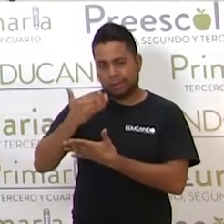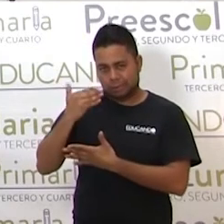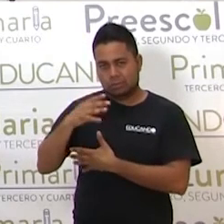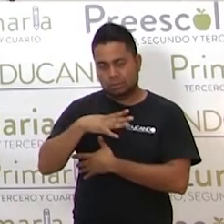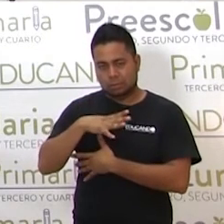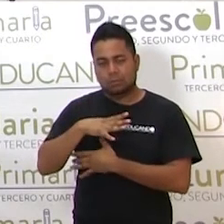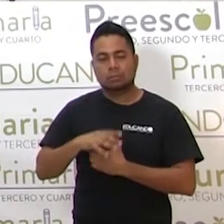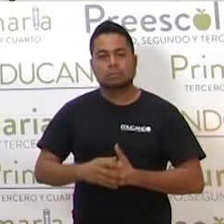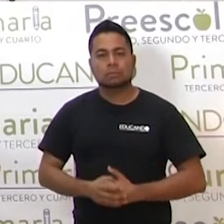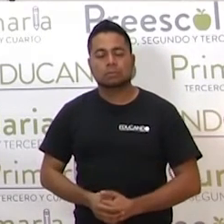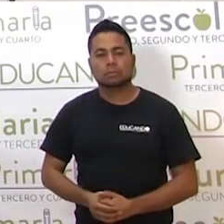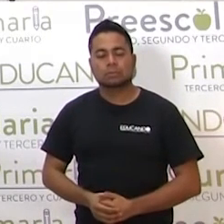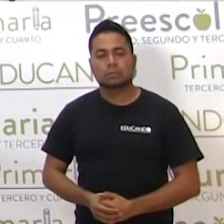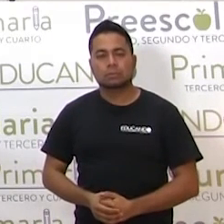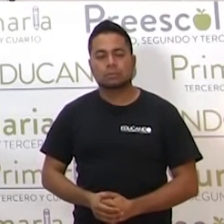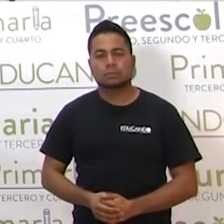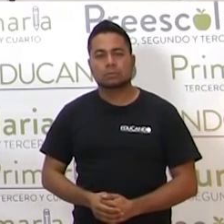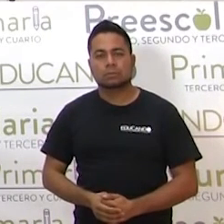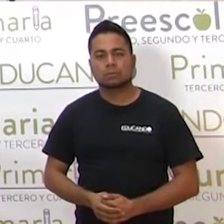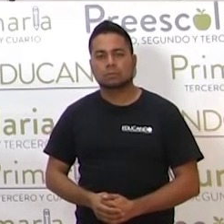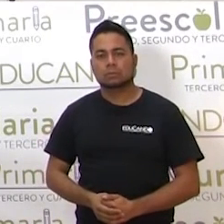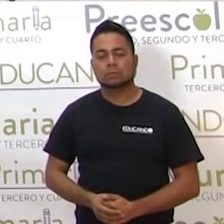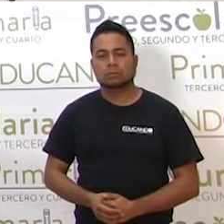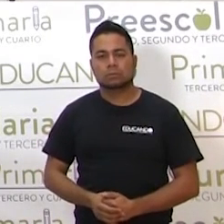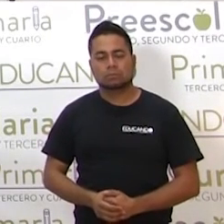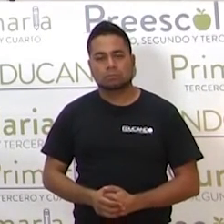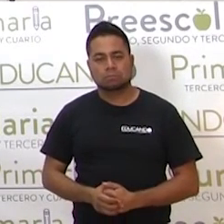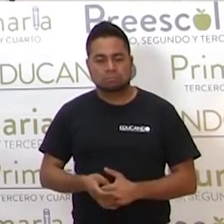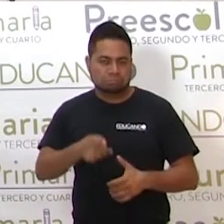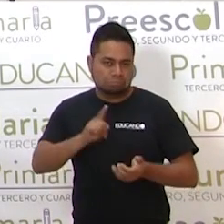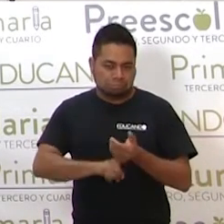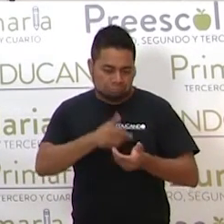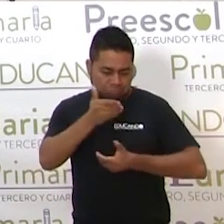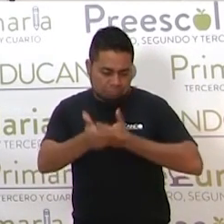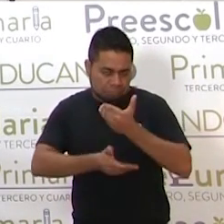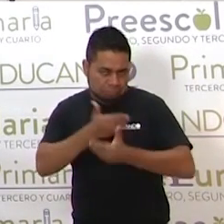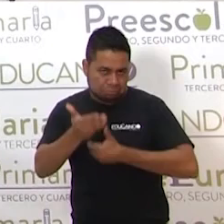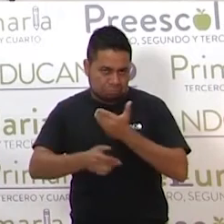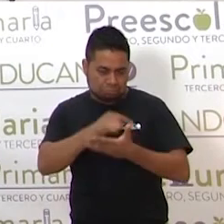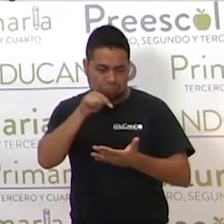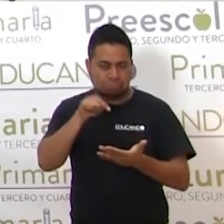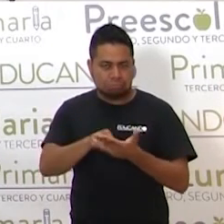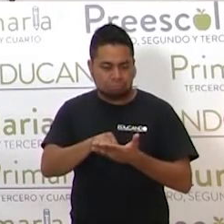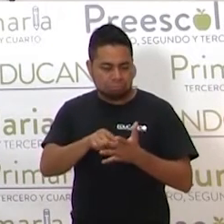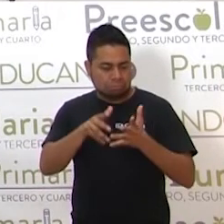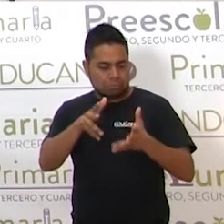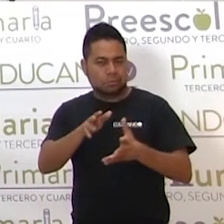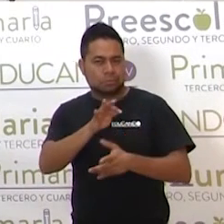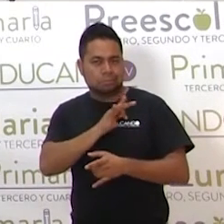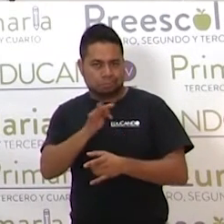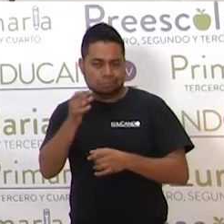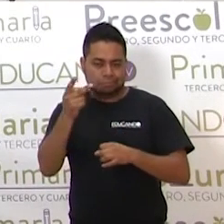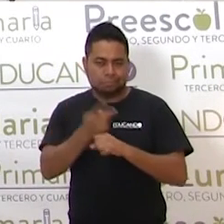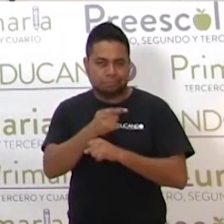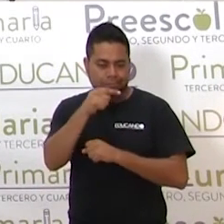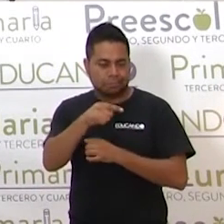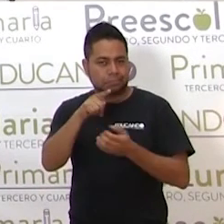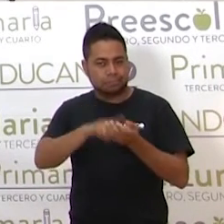Entonces, podría desarrollarse en cualquiera de esas partes